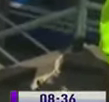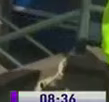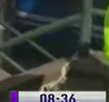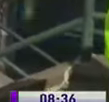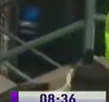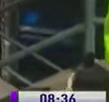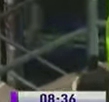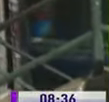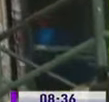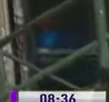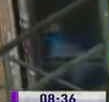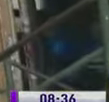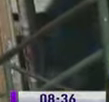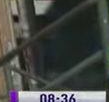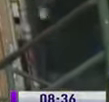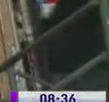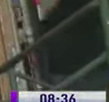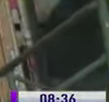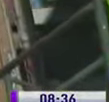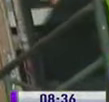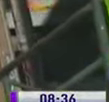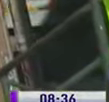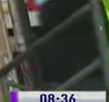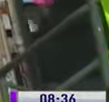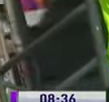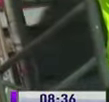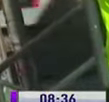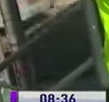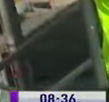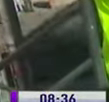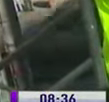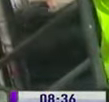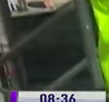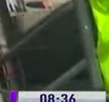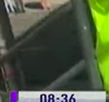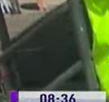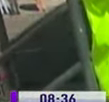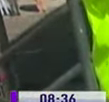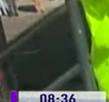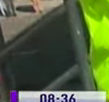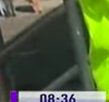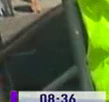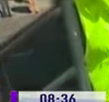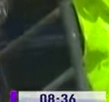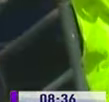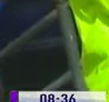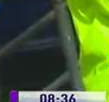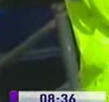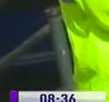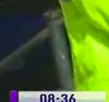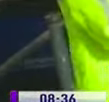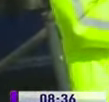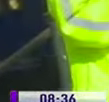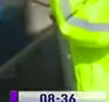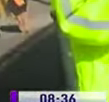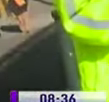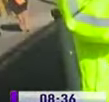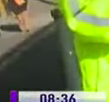masculino que no espera nada sino que donde encuentra la oportunidad total es decir